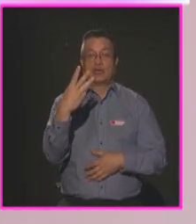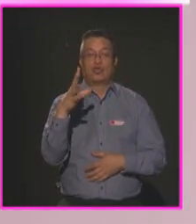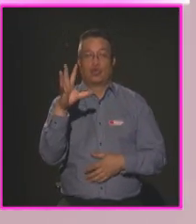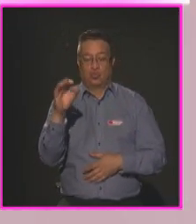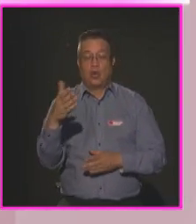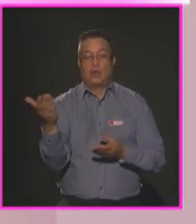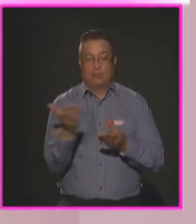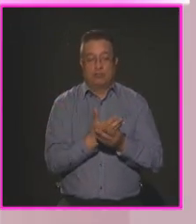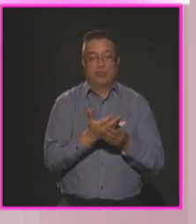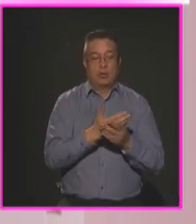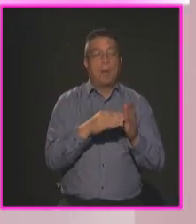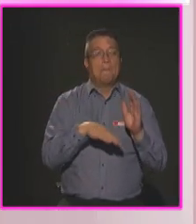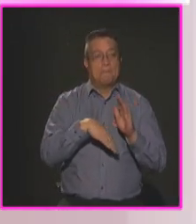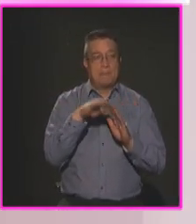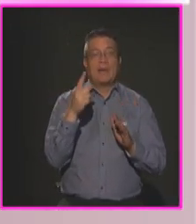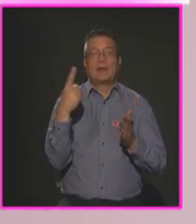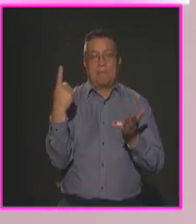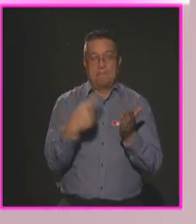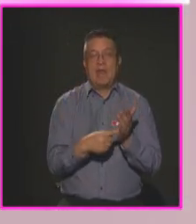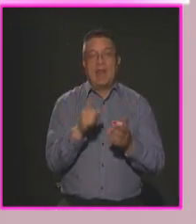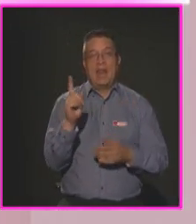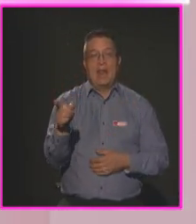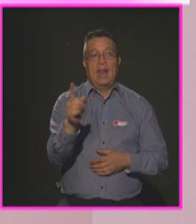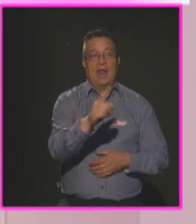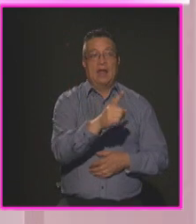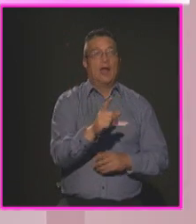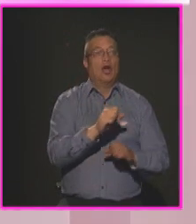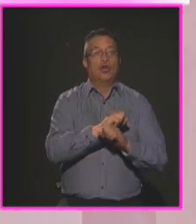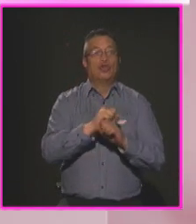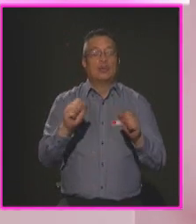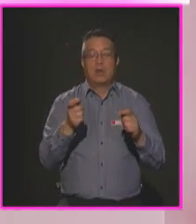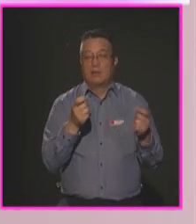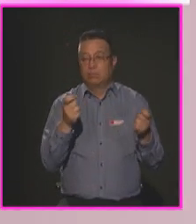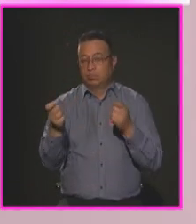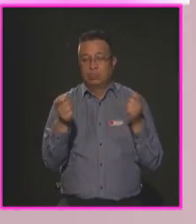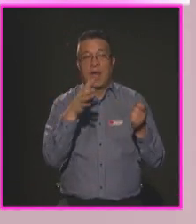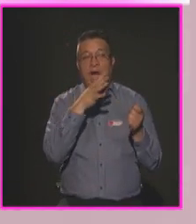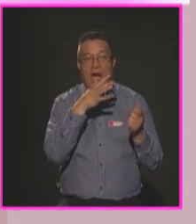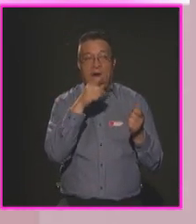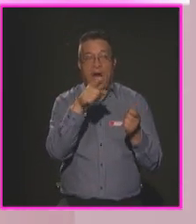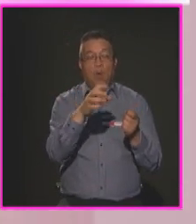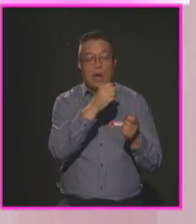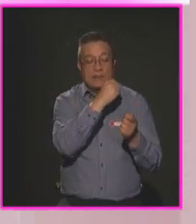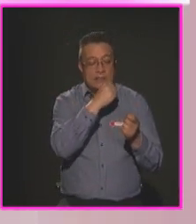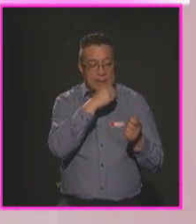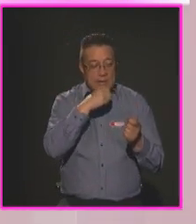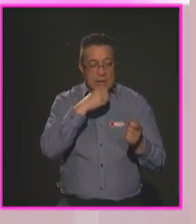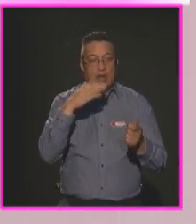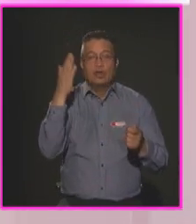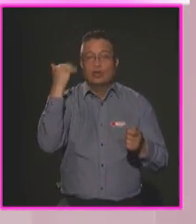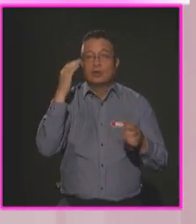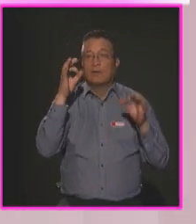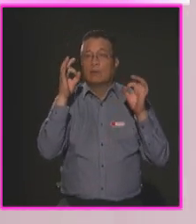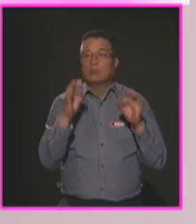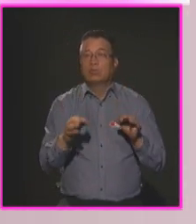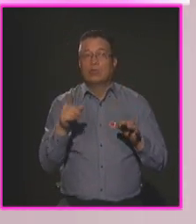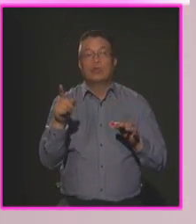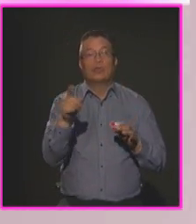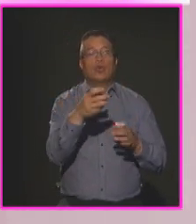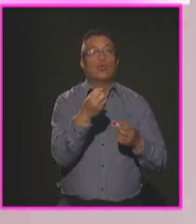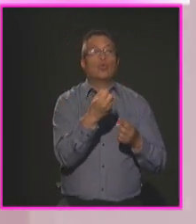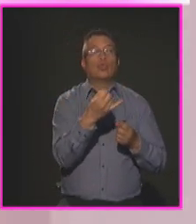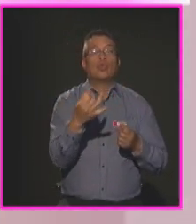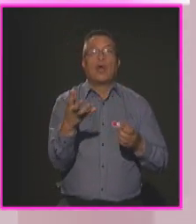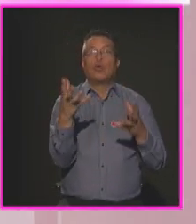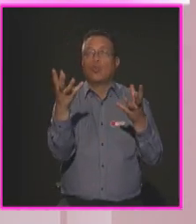realidad hay más de 1000. Entonces, es imposible gestionar el agua de una cuenca que se está secando si no se sabe con precisión cuánto se